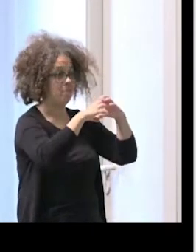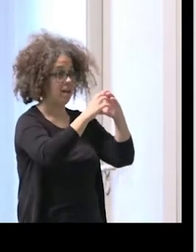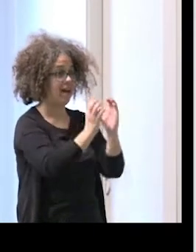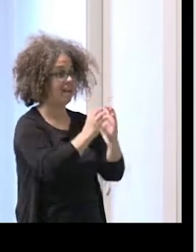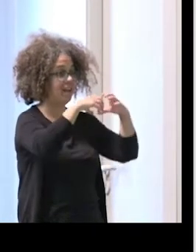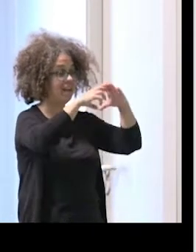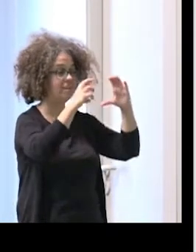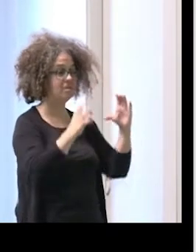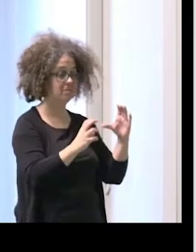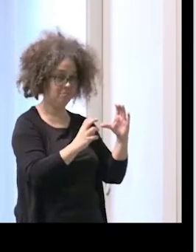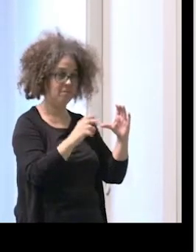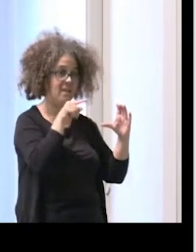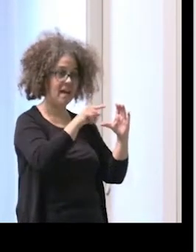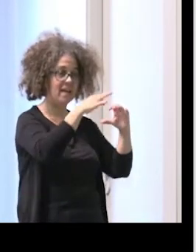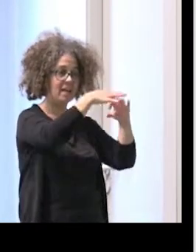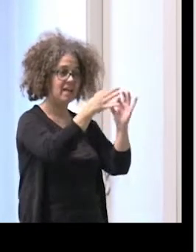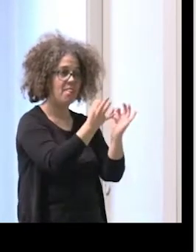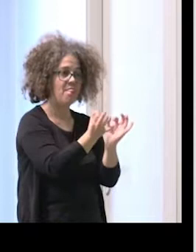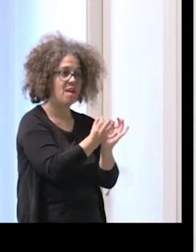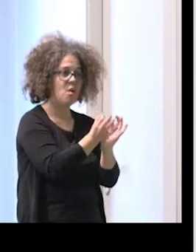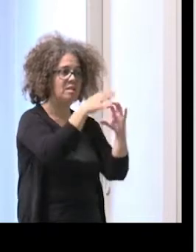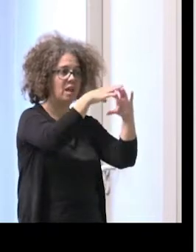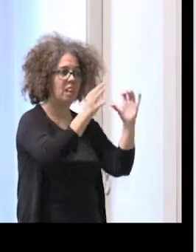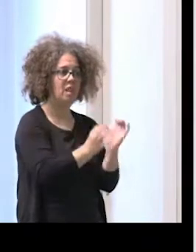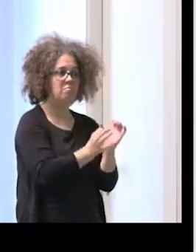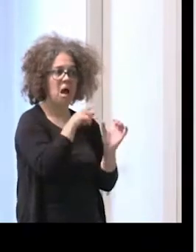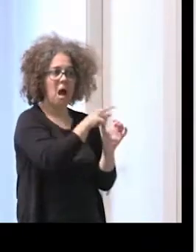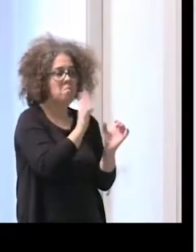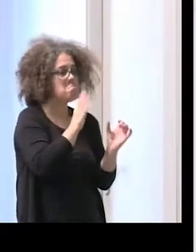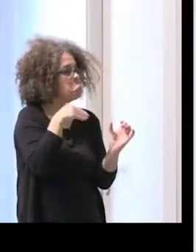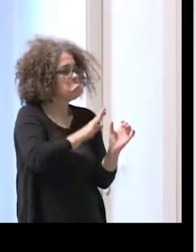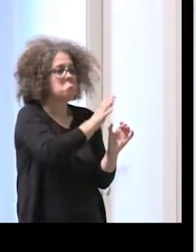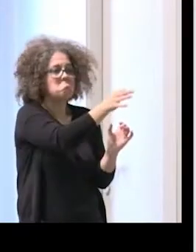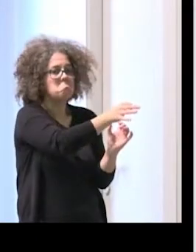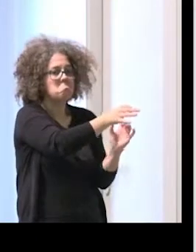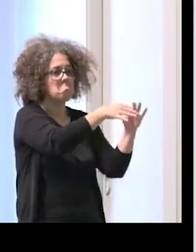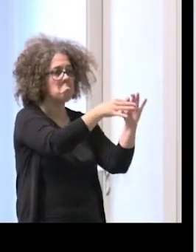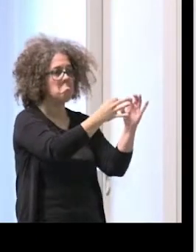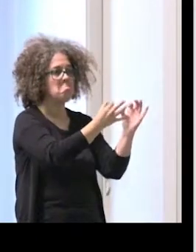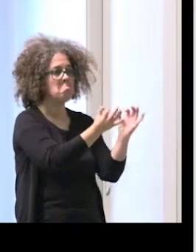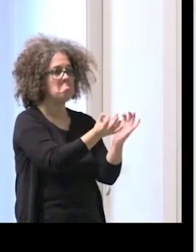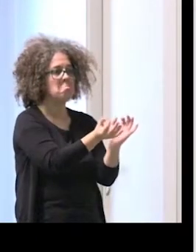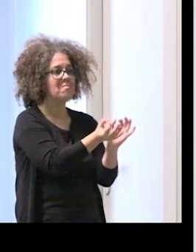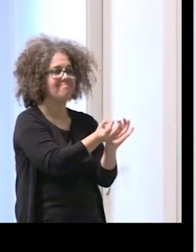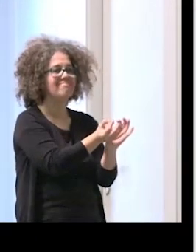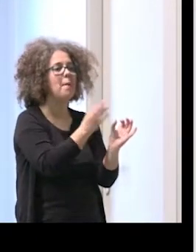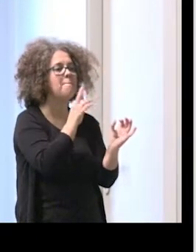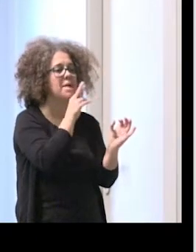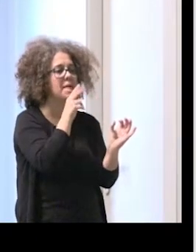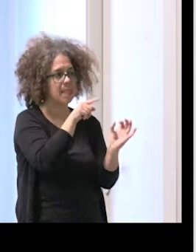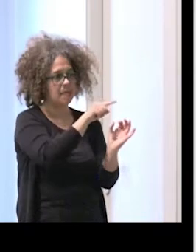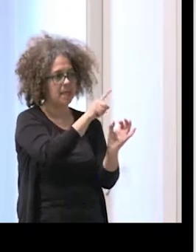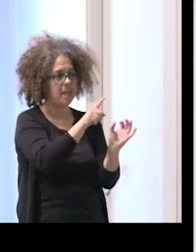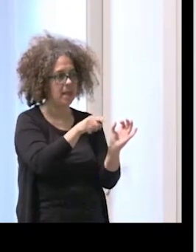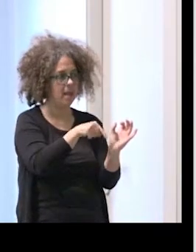alojan. Y lo que les quiero notar acá es las células que hemos puesto nosotros están en verde porque tienen esa fluorescencia, y después